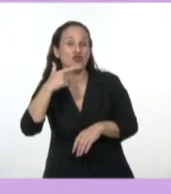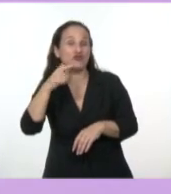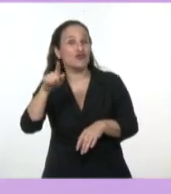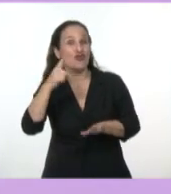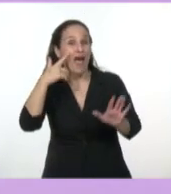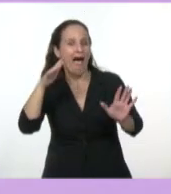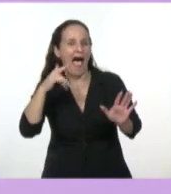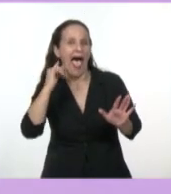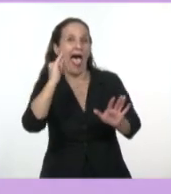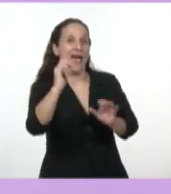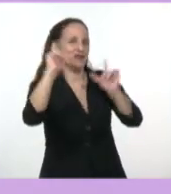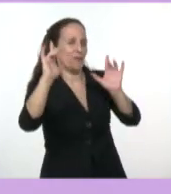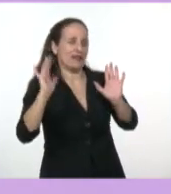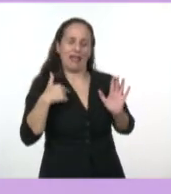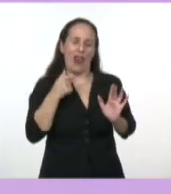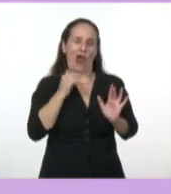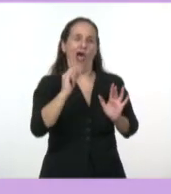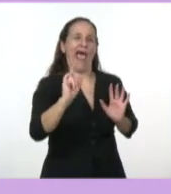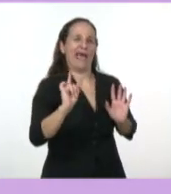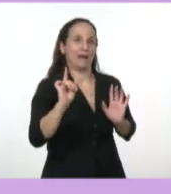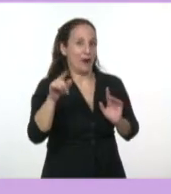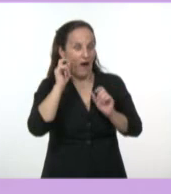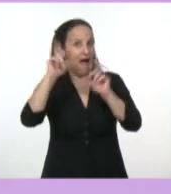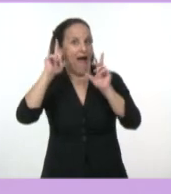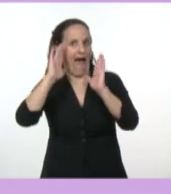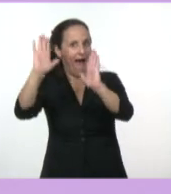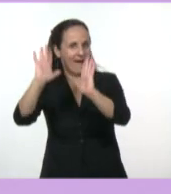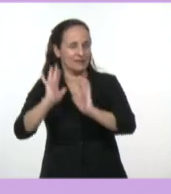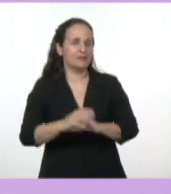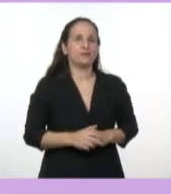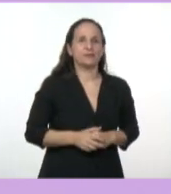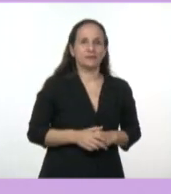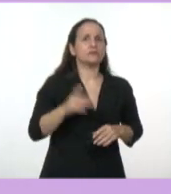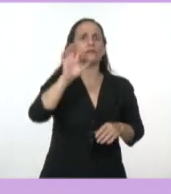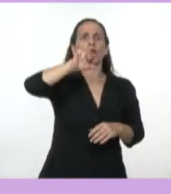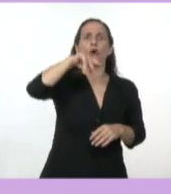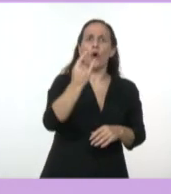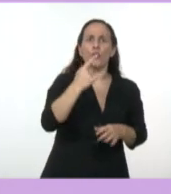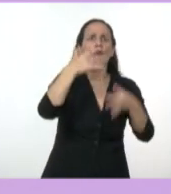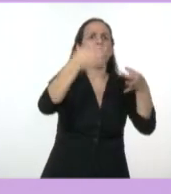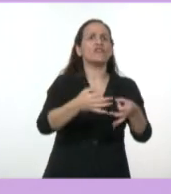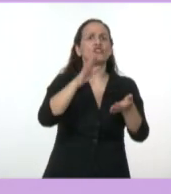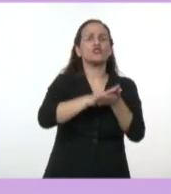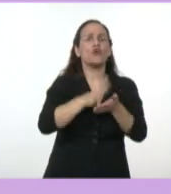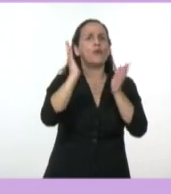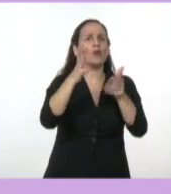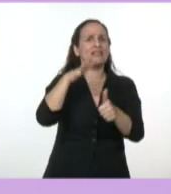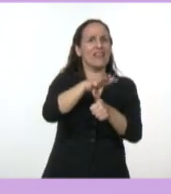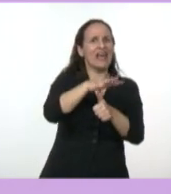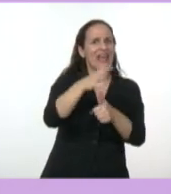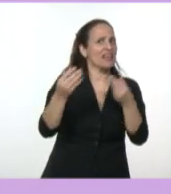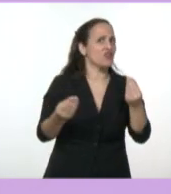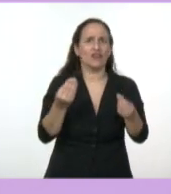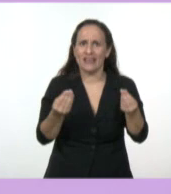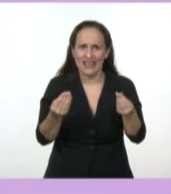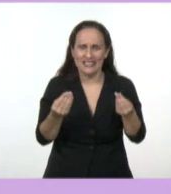quiero adelantar la sorpresa, pero atención con ella. Bueno, profe, tengo la definición de la Organización de las Naciones Unidas sobre la violencia de género. Puede